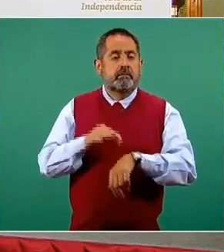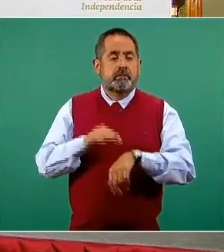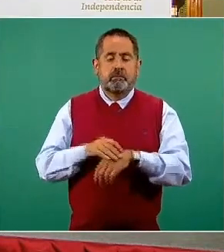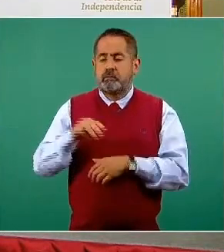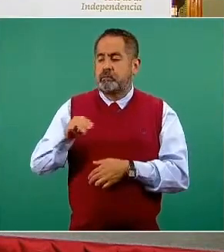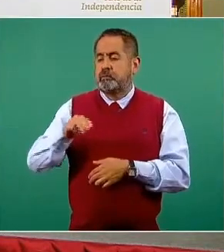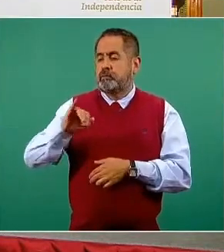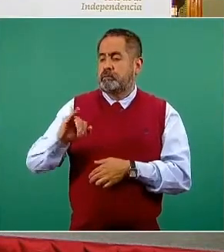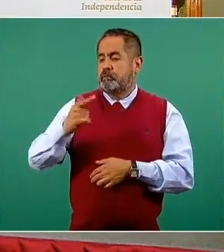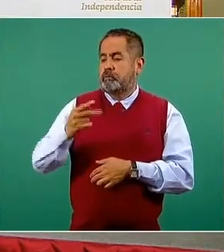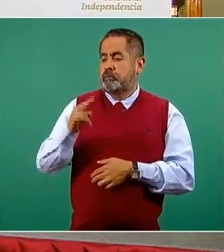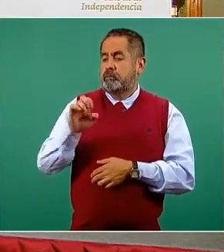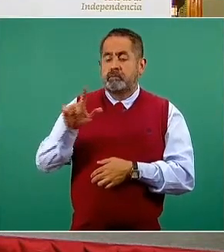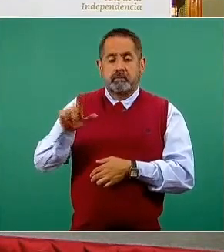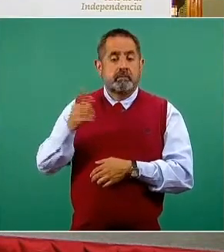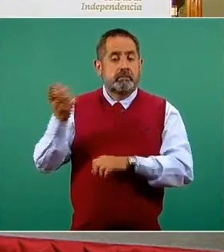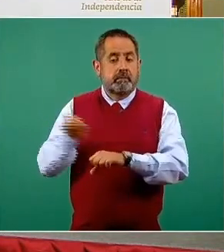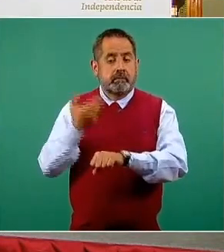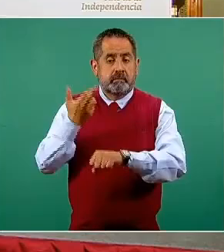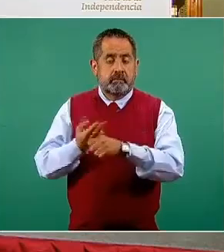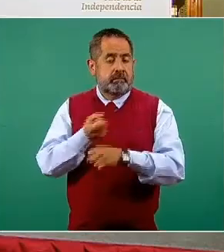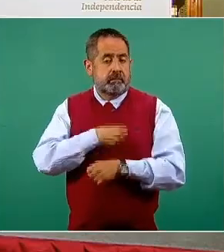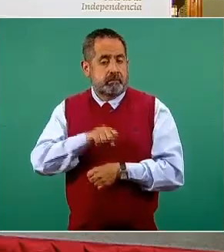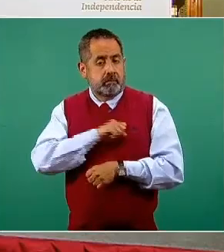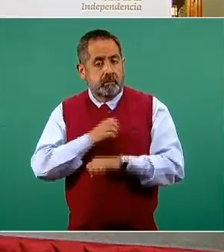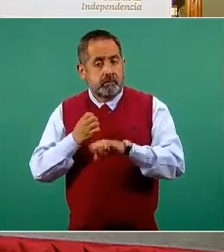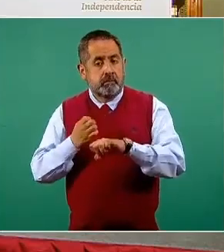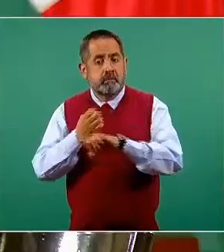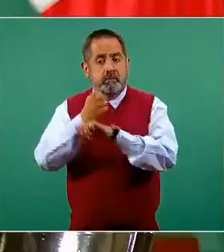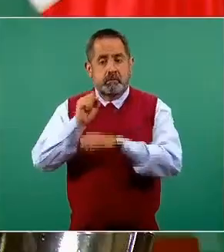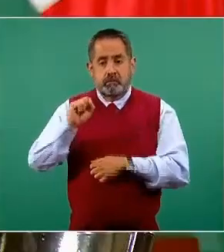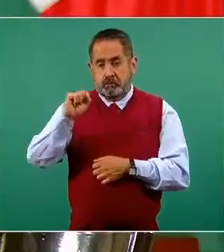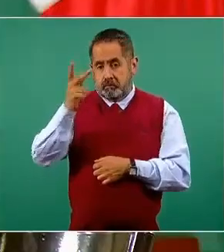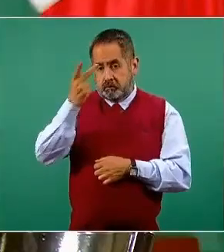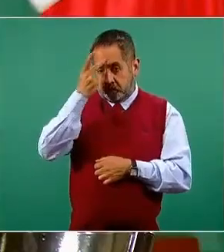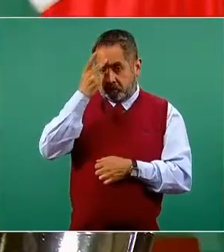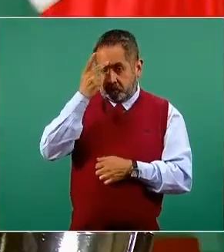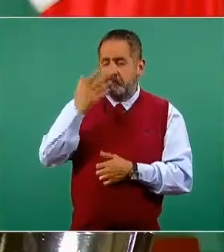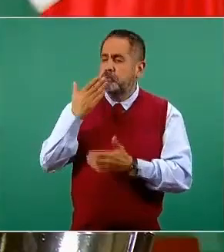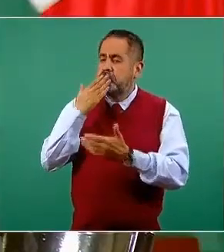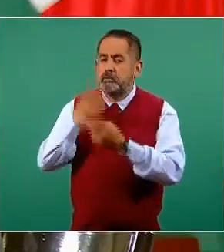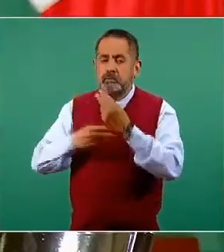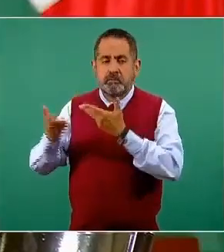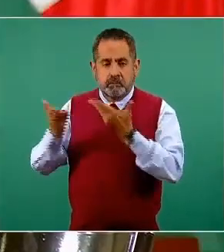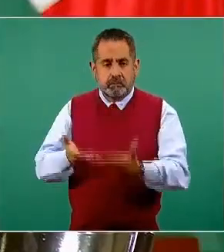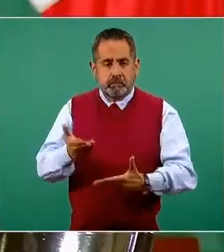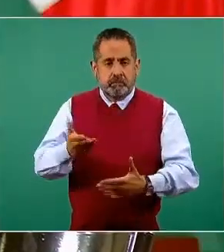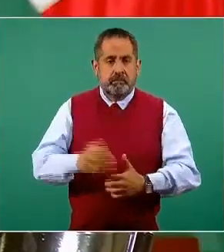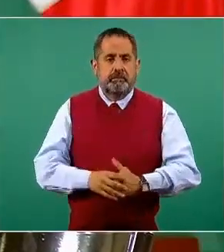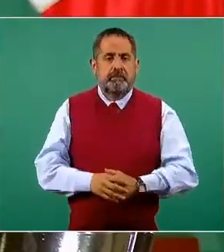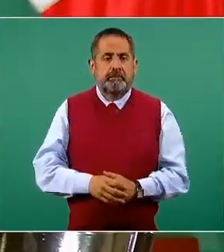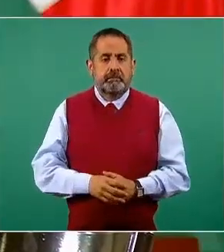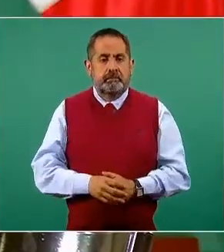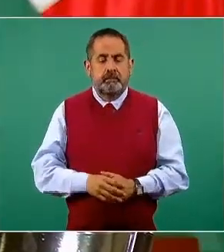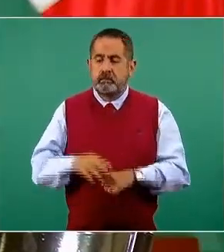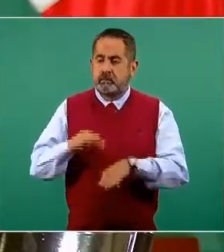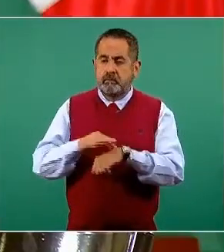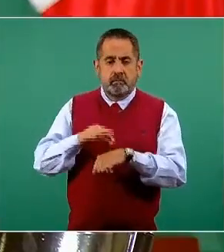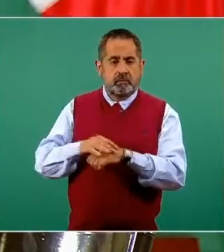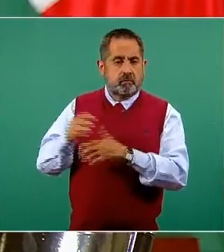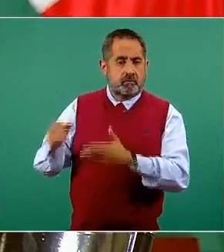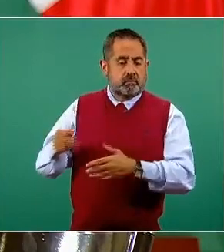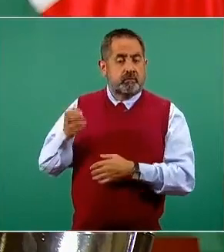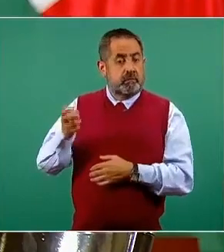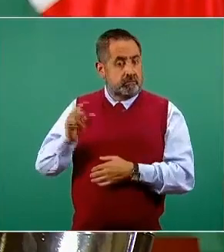Steiner, quien es el secretario de Salud del Estado de San Luis Potosí. Bienvenido, doctor Lutzo. Muchas gracias. El doctor Lutzo